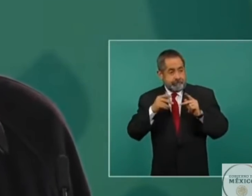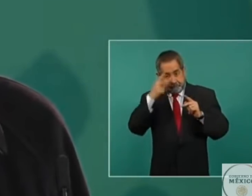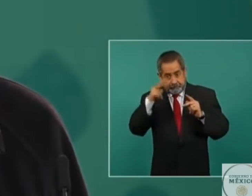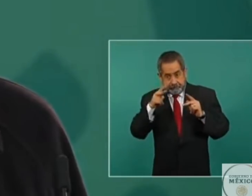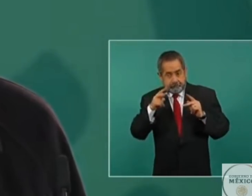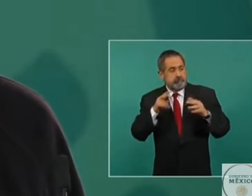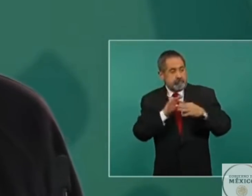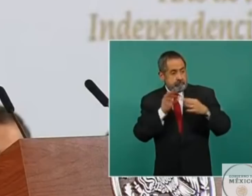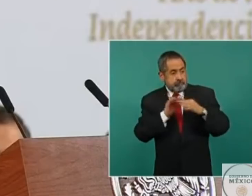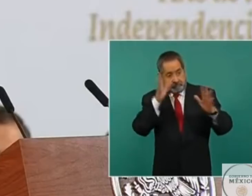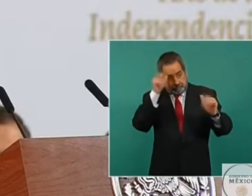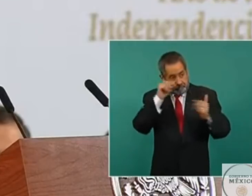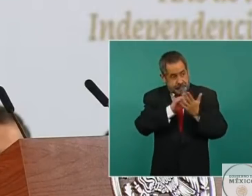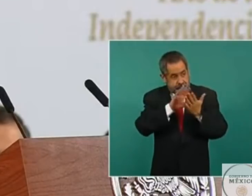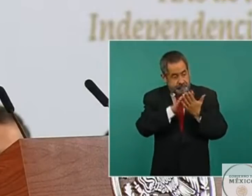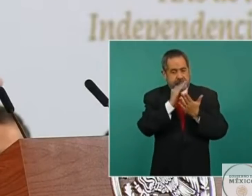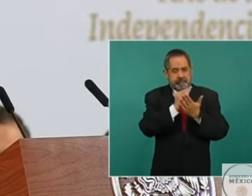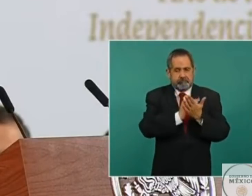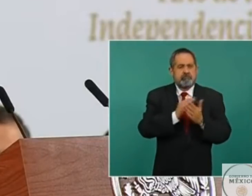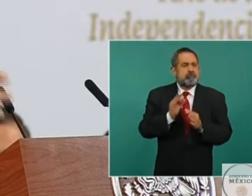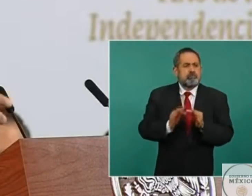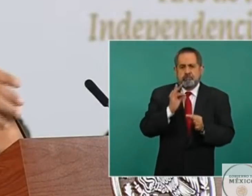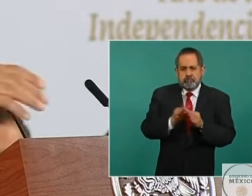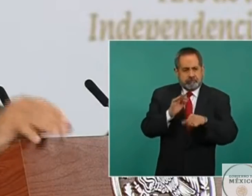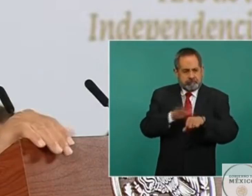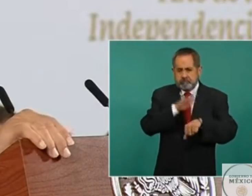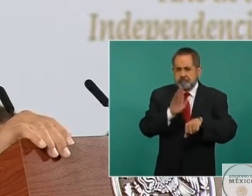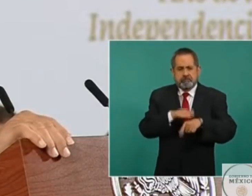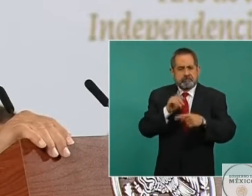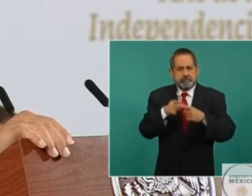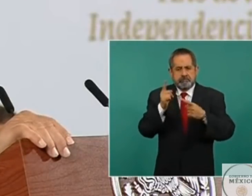y se han venido cumpliendo.